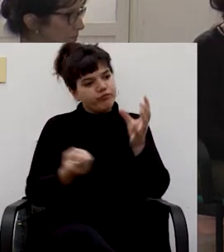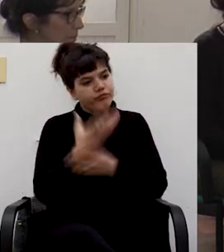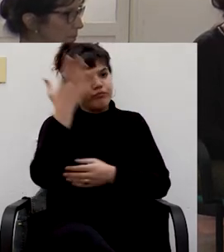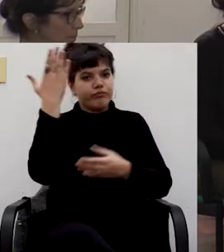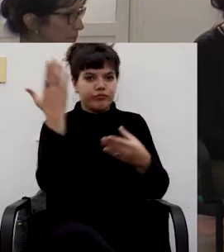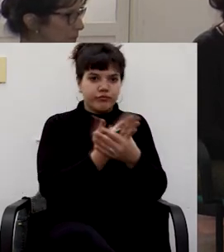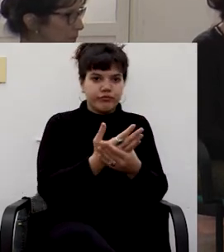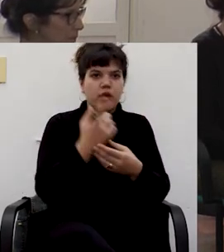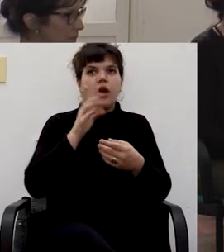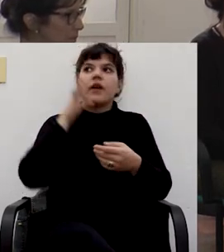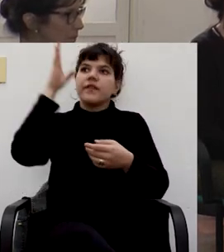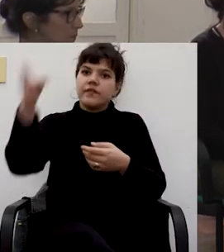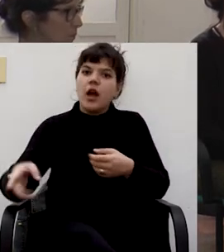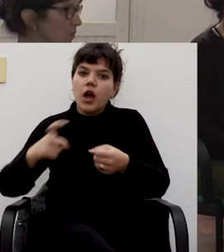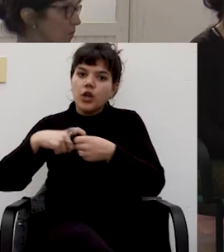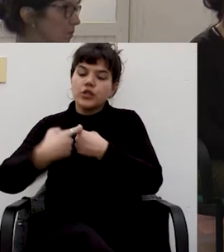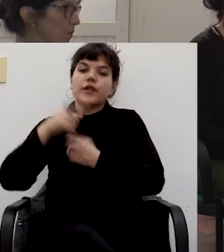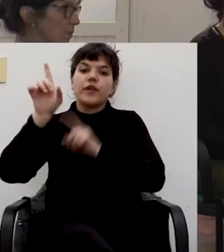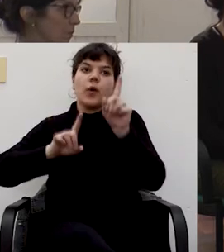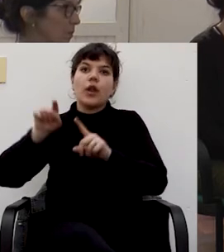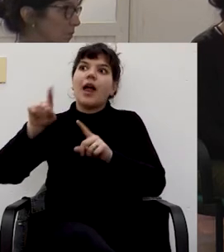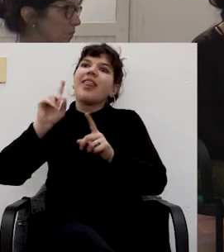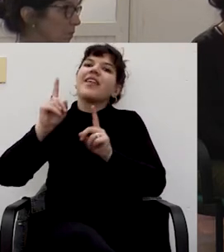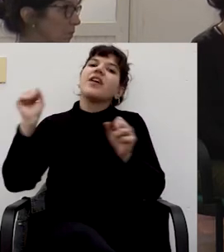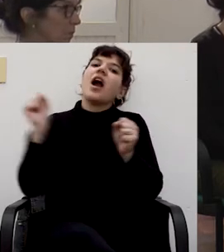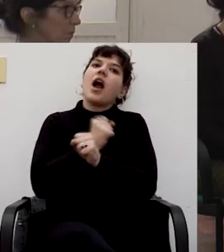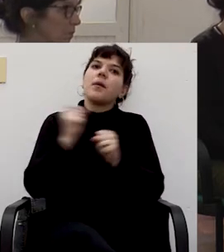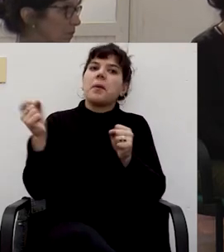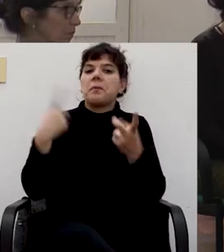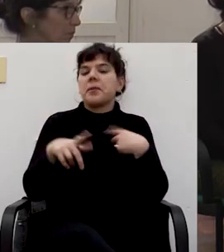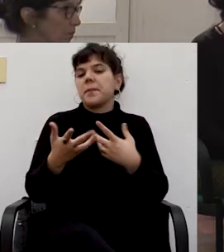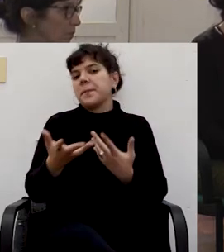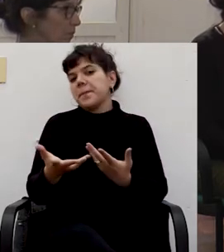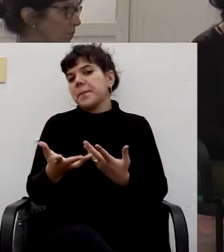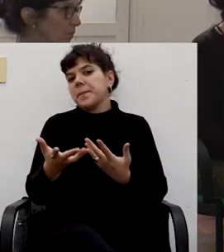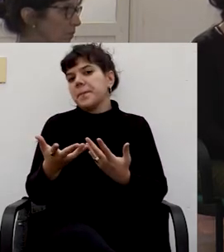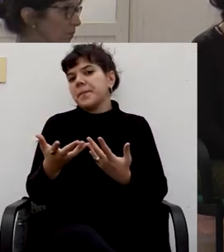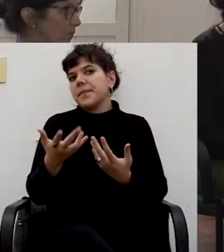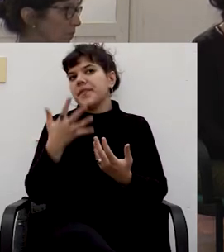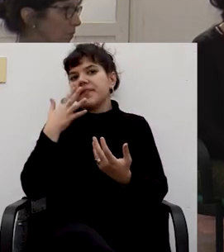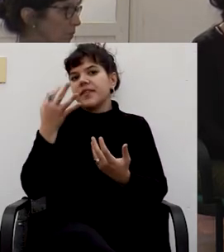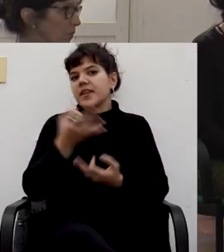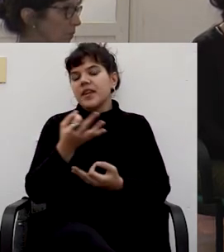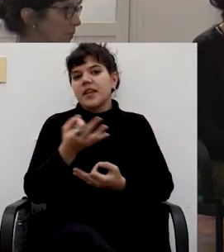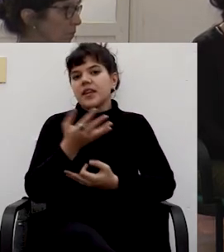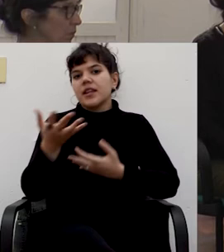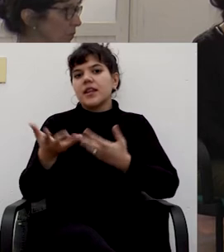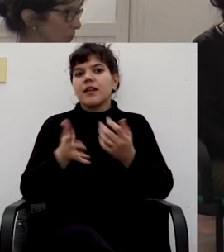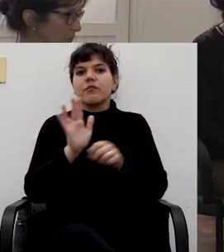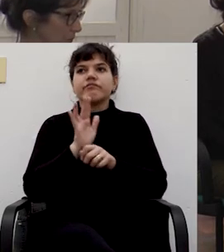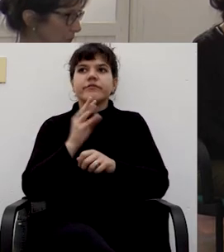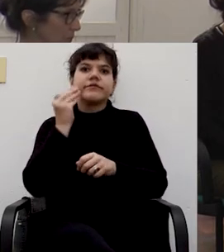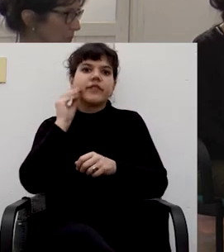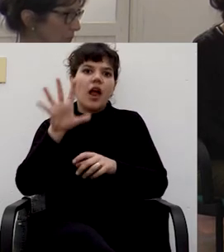va al Consejo de Facultad, que el Consejo de Facultad lo debe aprobar, pero que es como un saludo a la